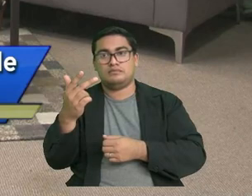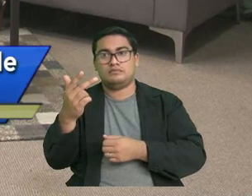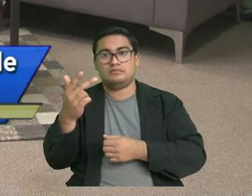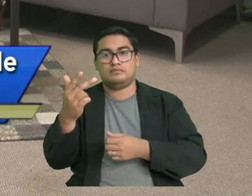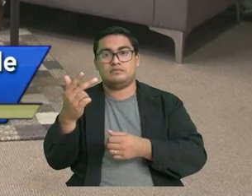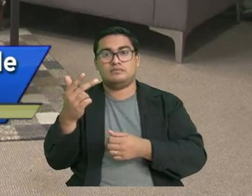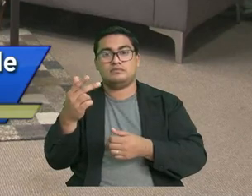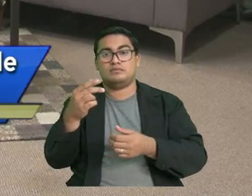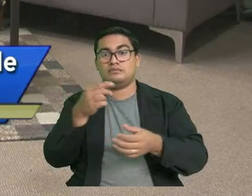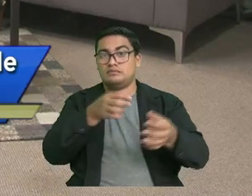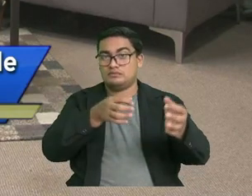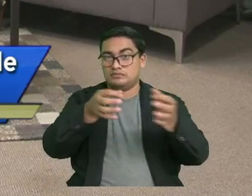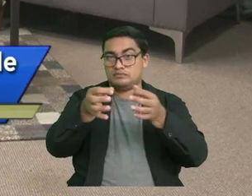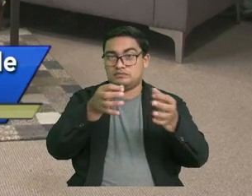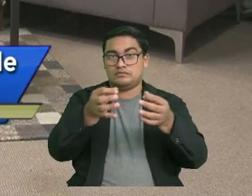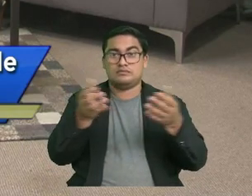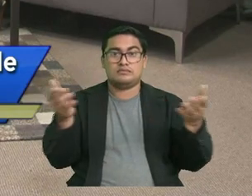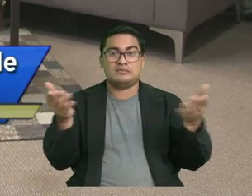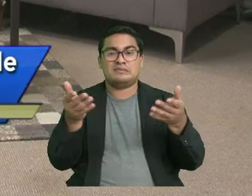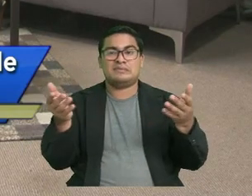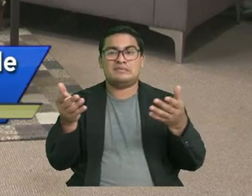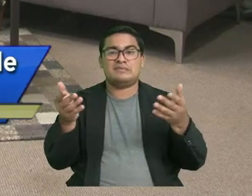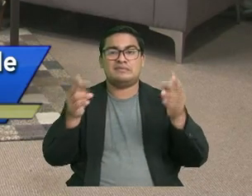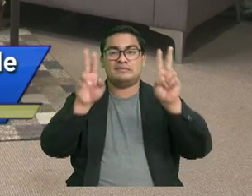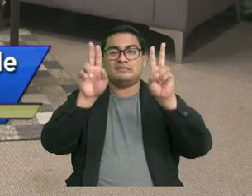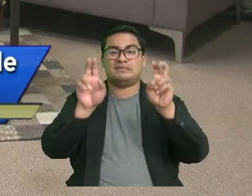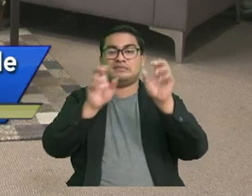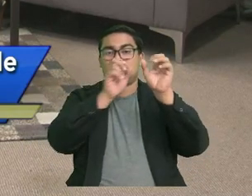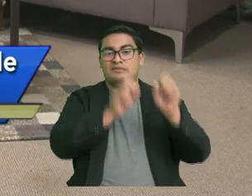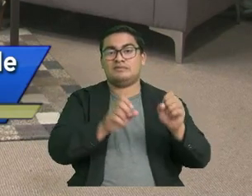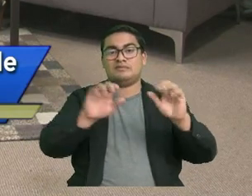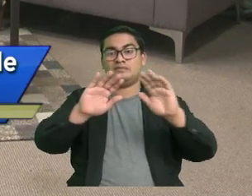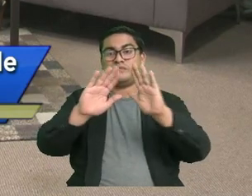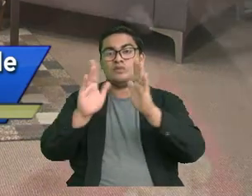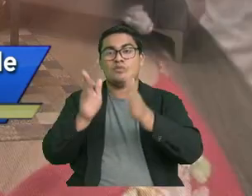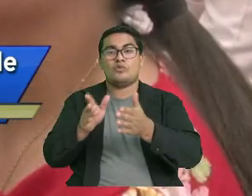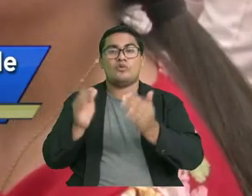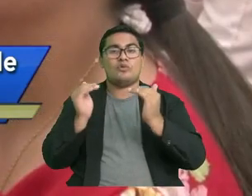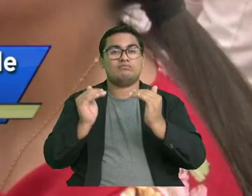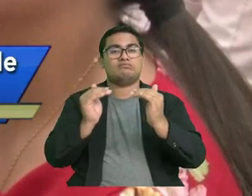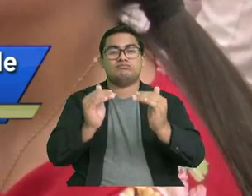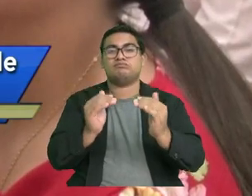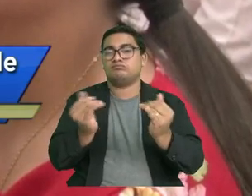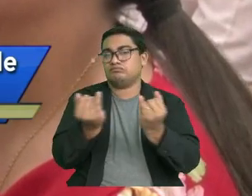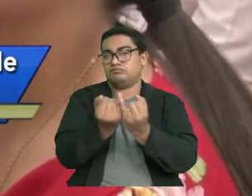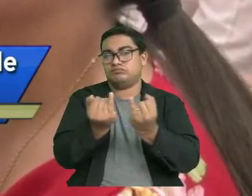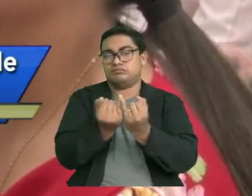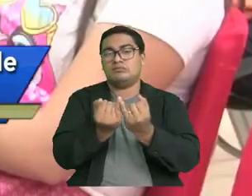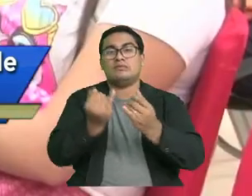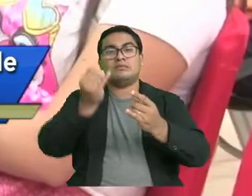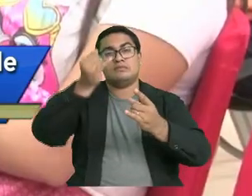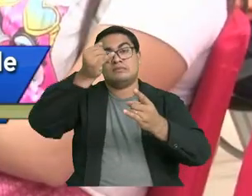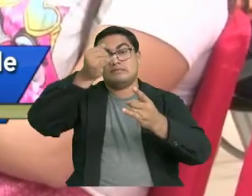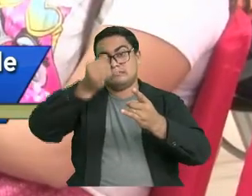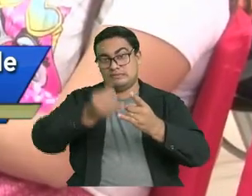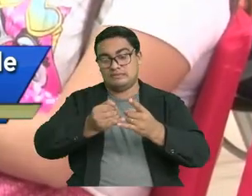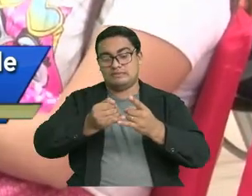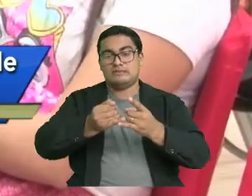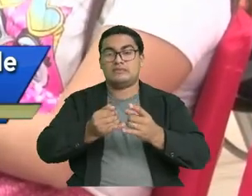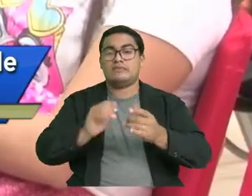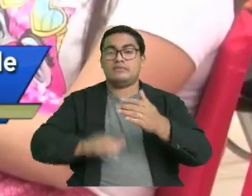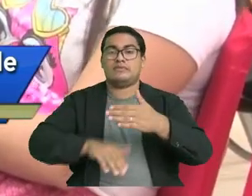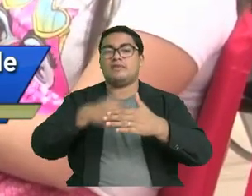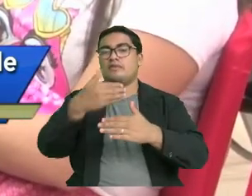de disposiciones alrededor de la equidad de género, de la igualdad. Y luego tenemos una